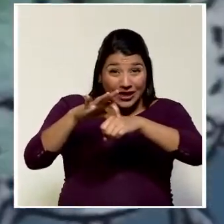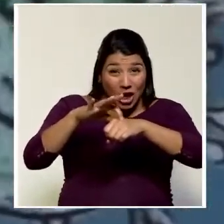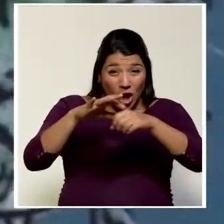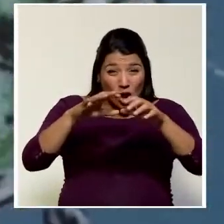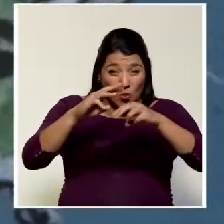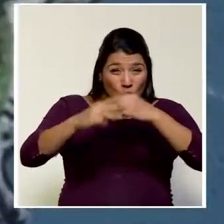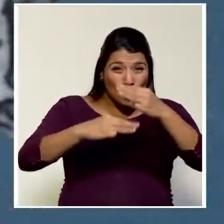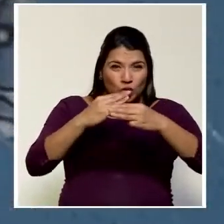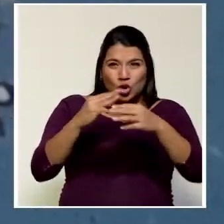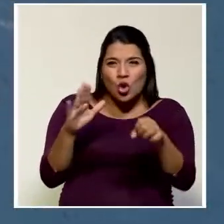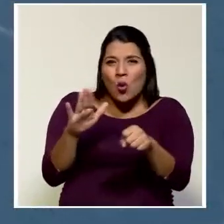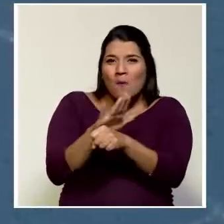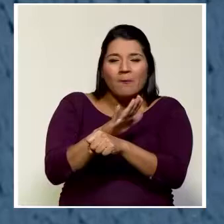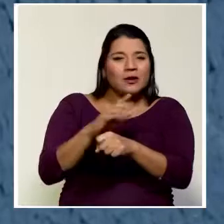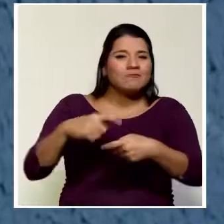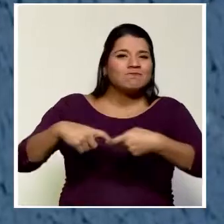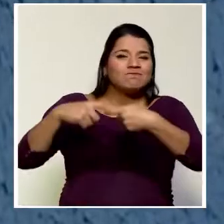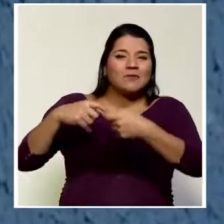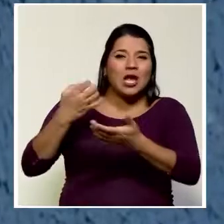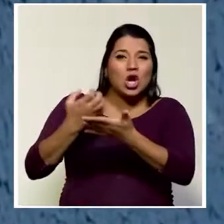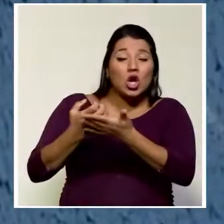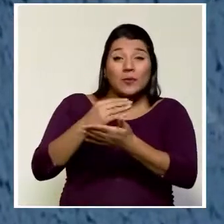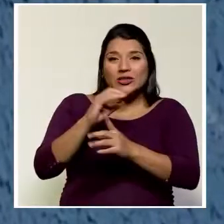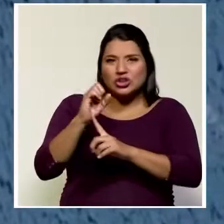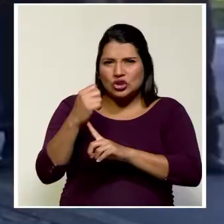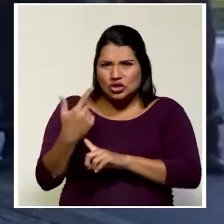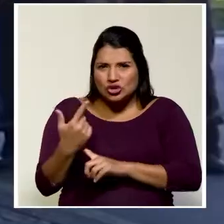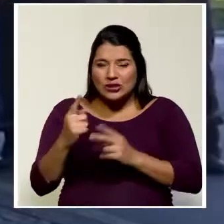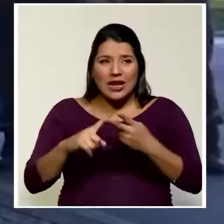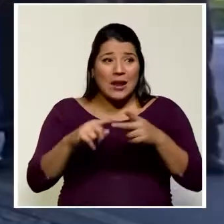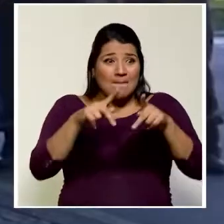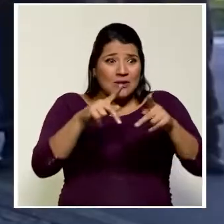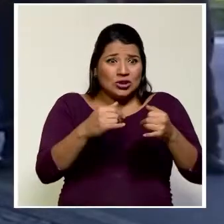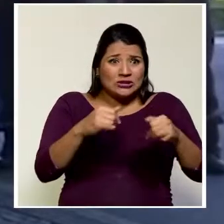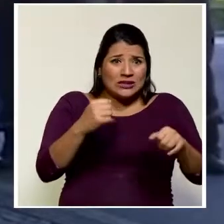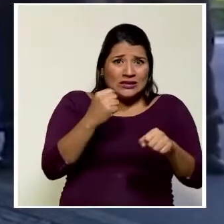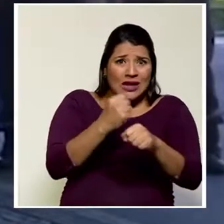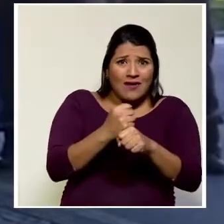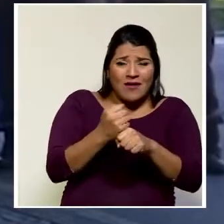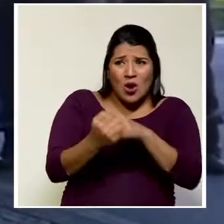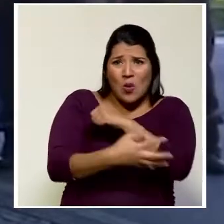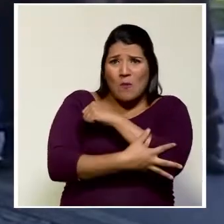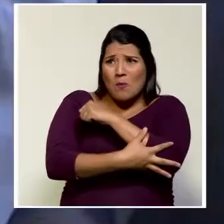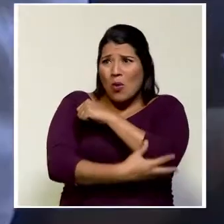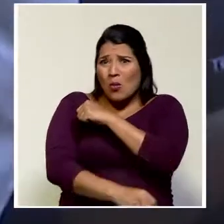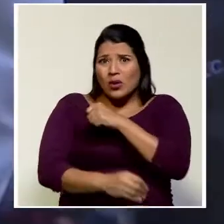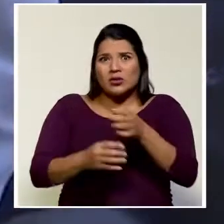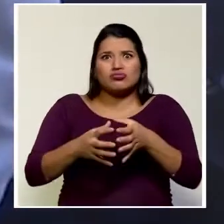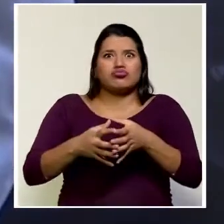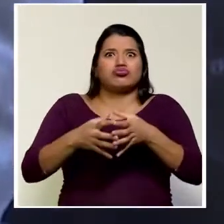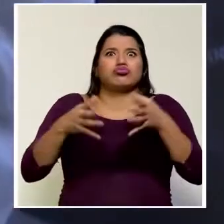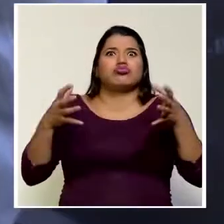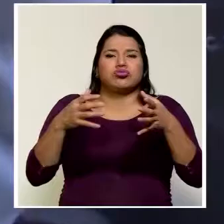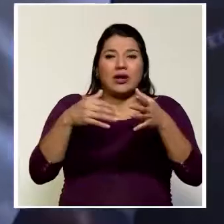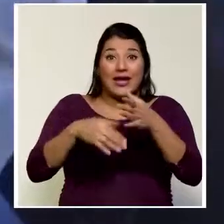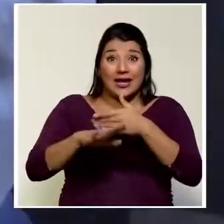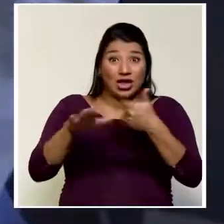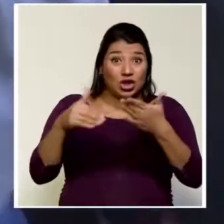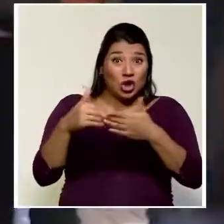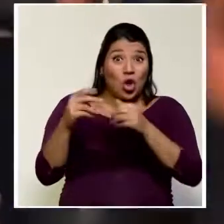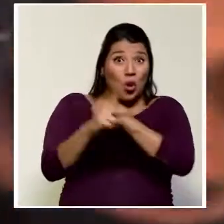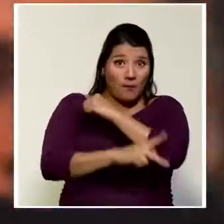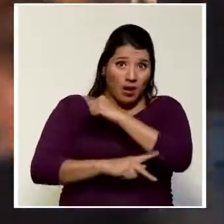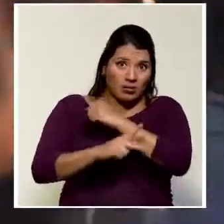informalidad laboral, el desempleo, la pobreza y las tensiones se dispararon en todos los países y Costa Rica,